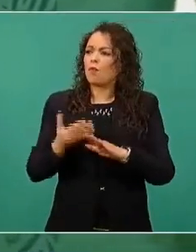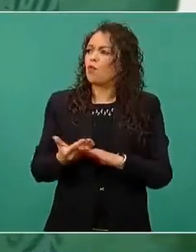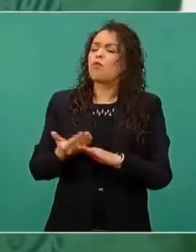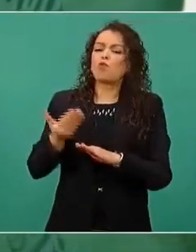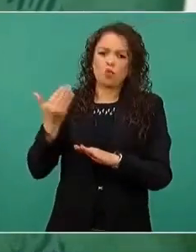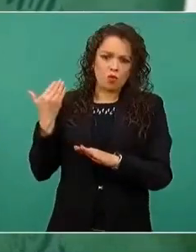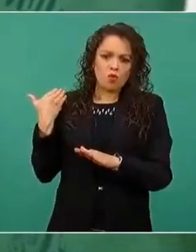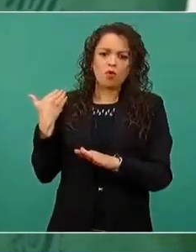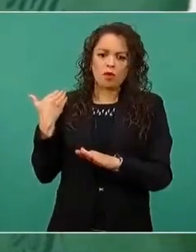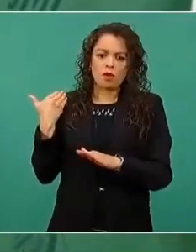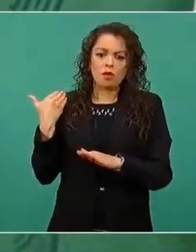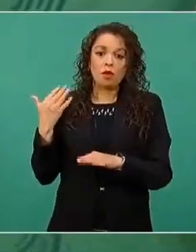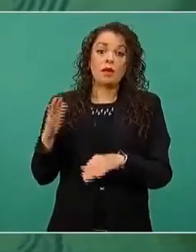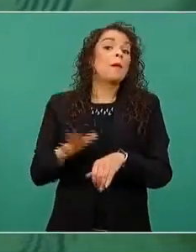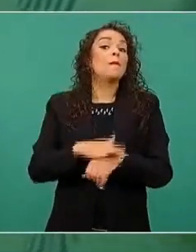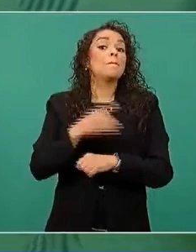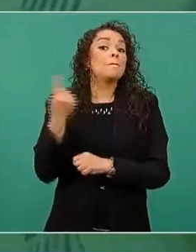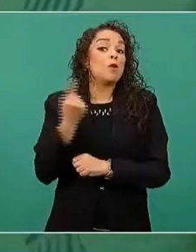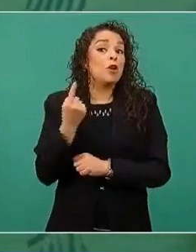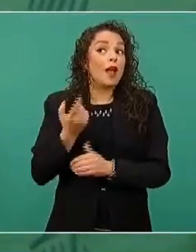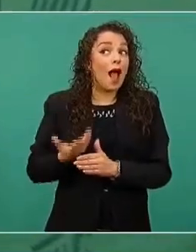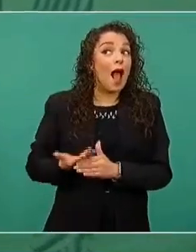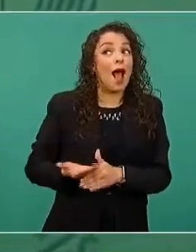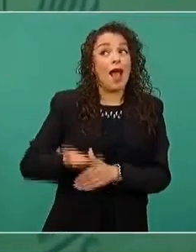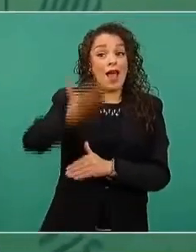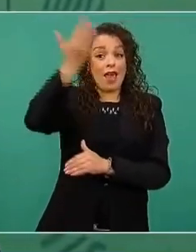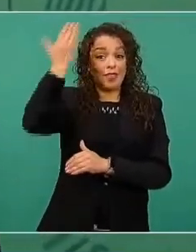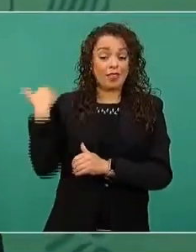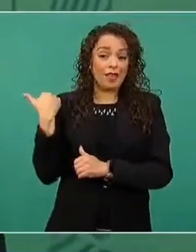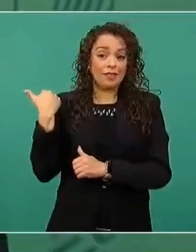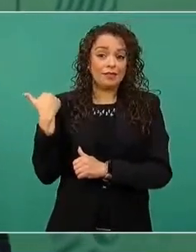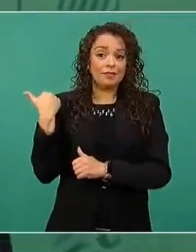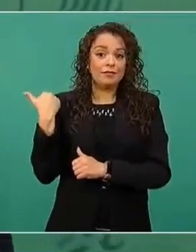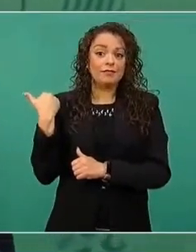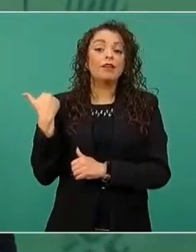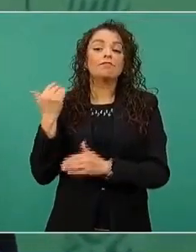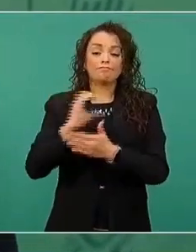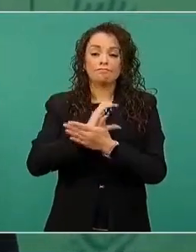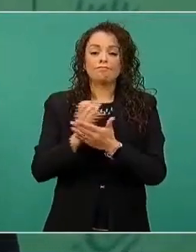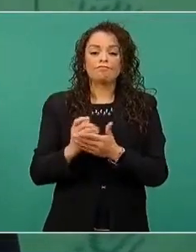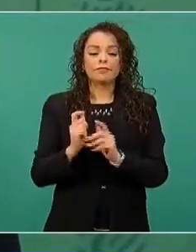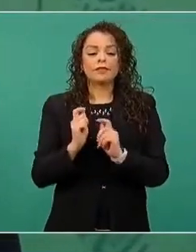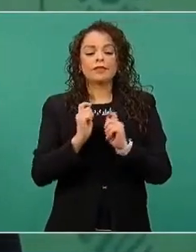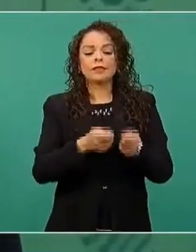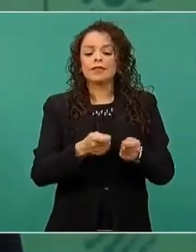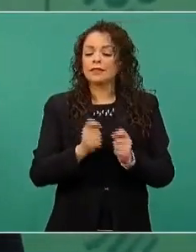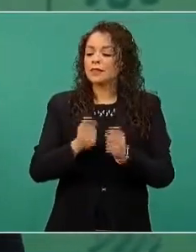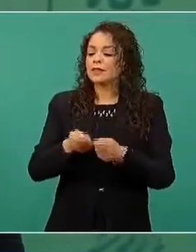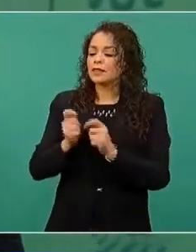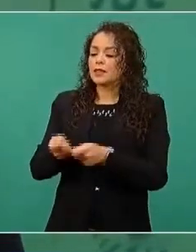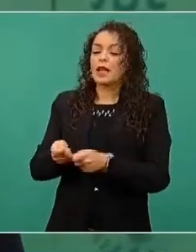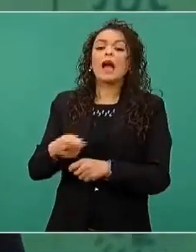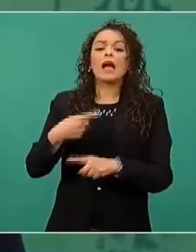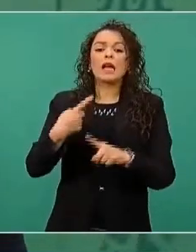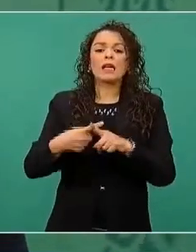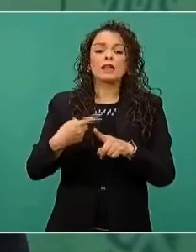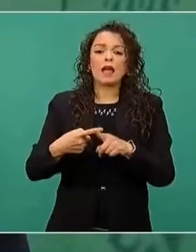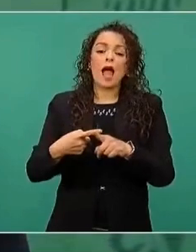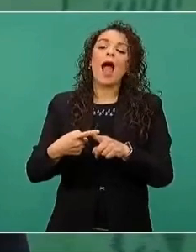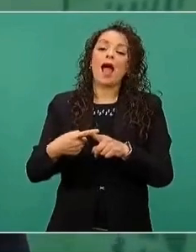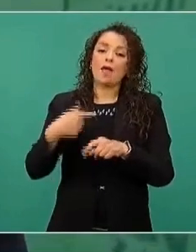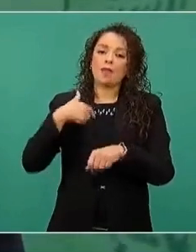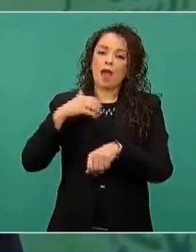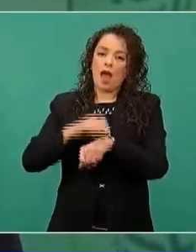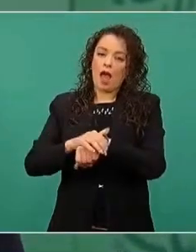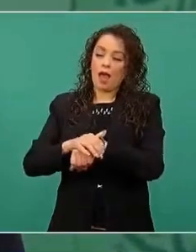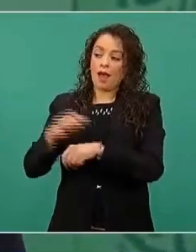antes había la mala costumbre de entregar las plazas a los recomendados. Eso